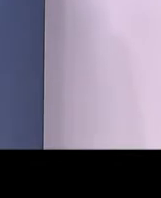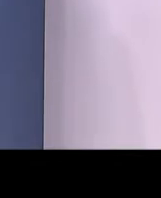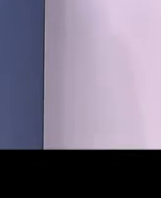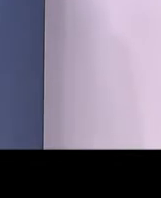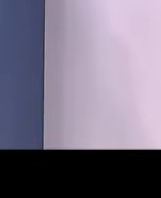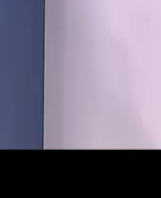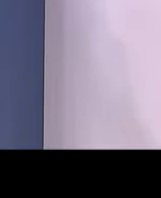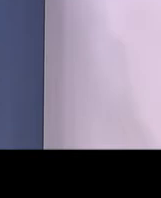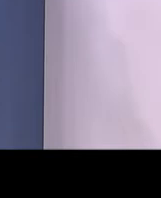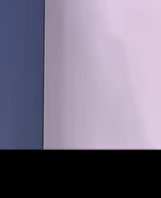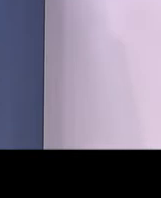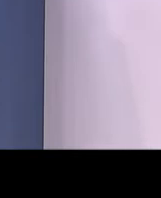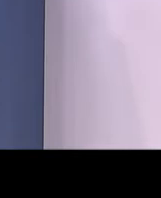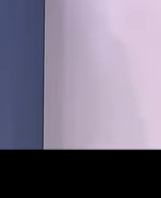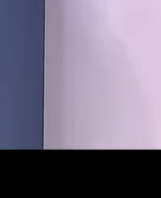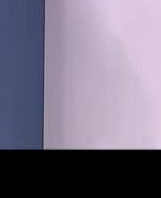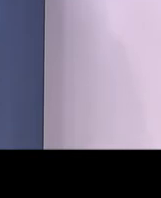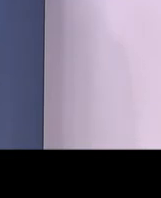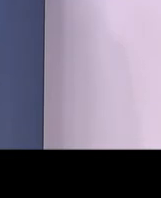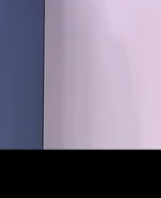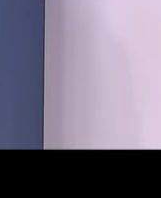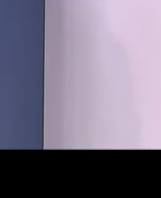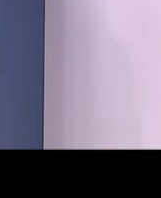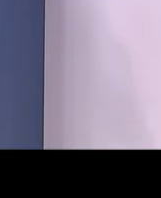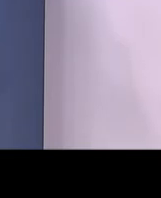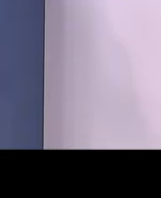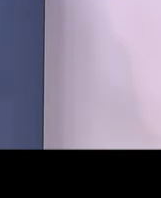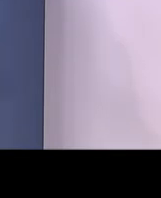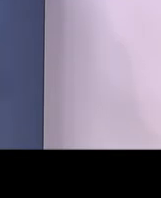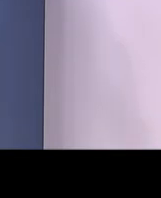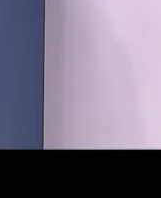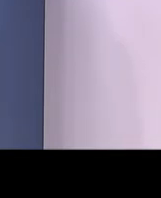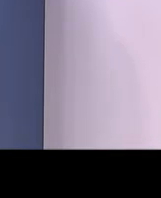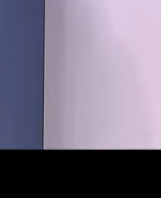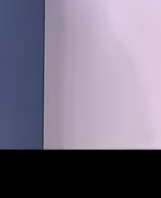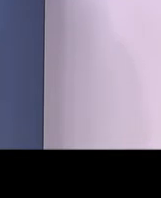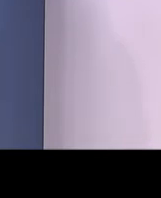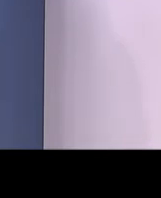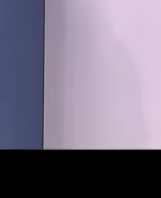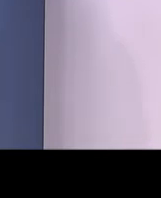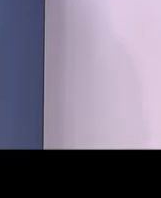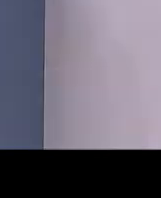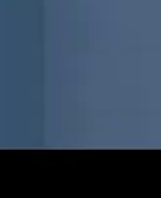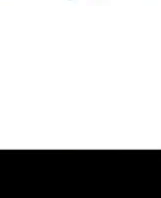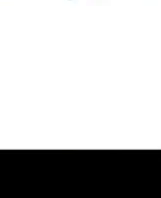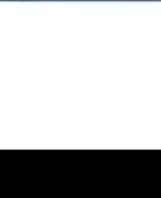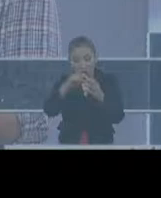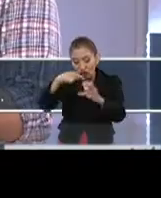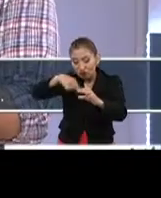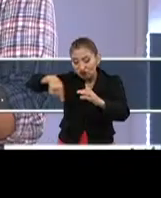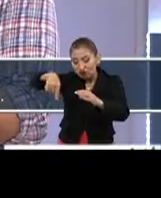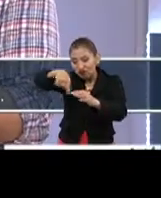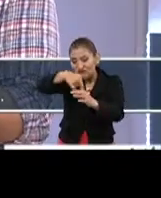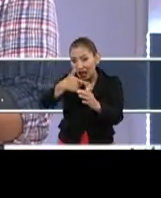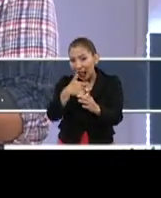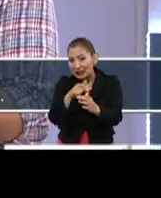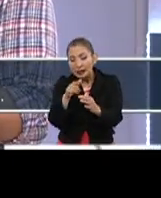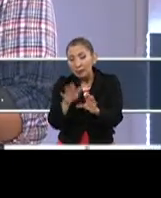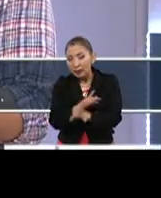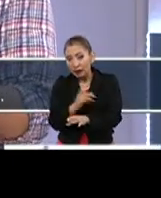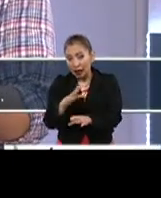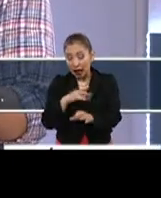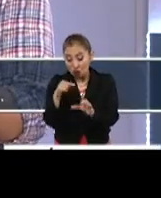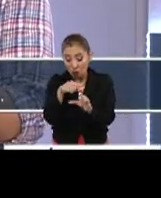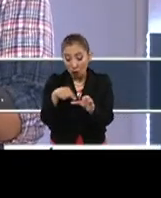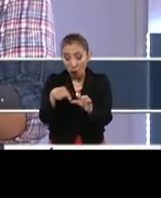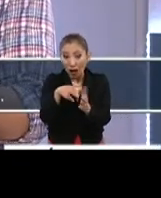nos platicó fue el de la observación de los agujeros negros y su relación con las teorías científicas. En el centro de la galaxia